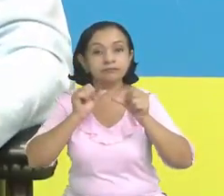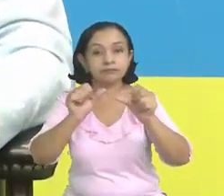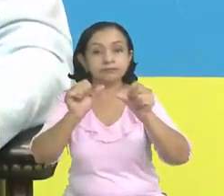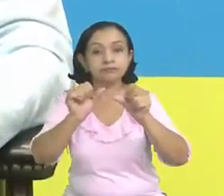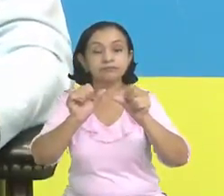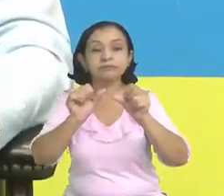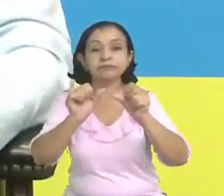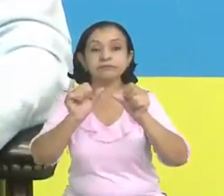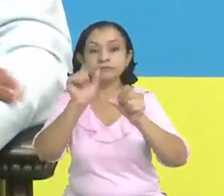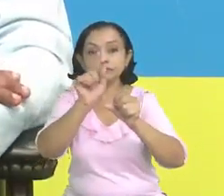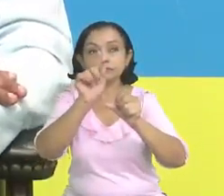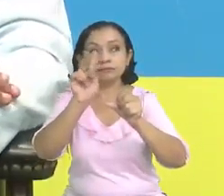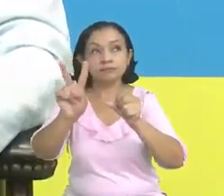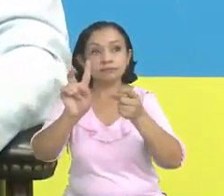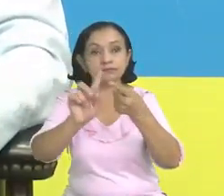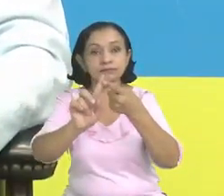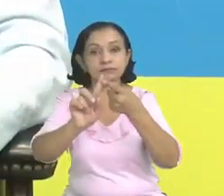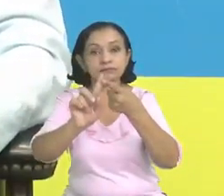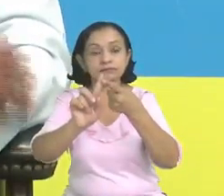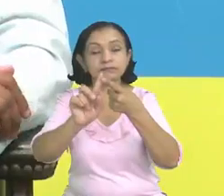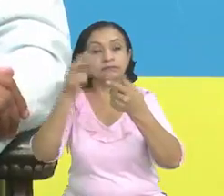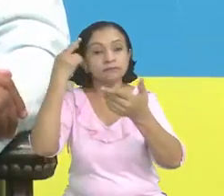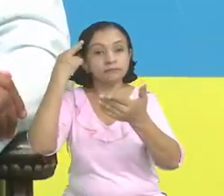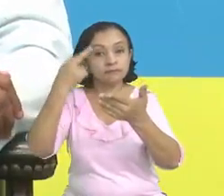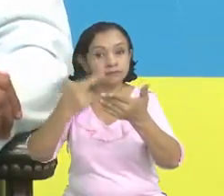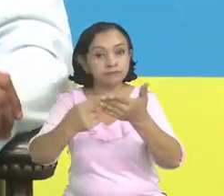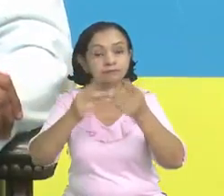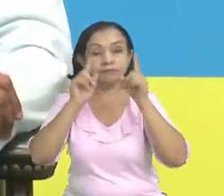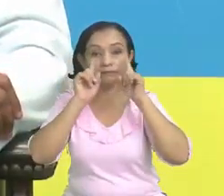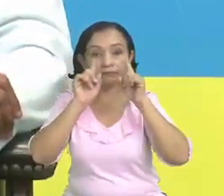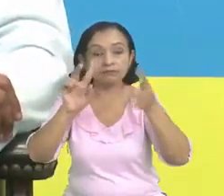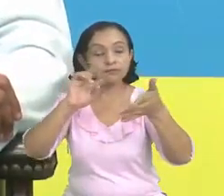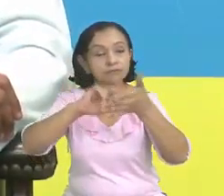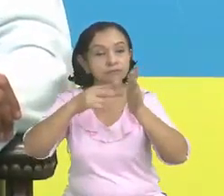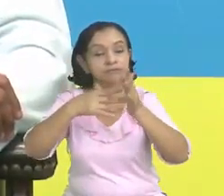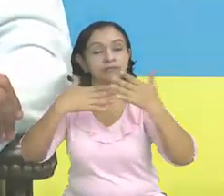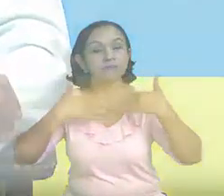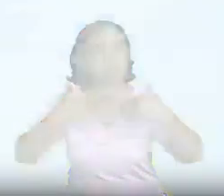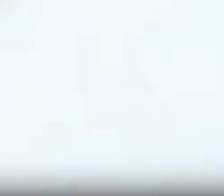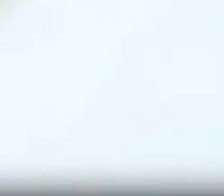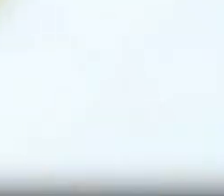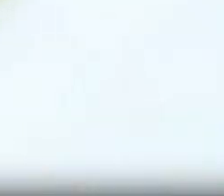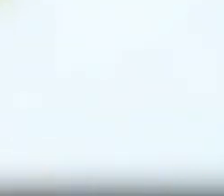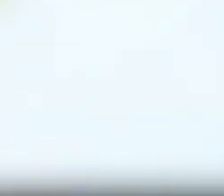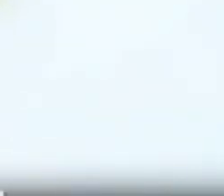excelente programación del canal parlamentario. Y recuerde que prevenir también es salud.